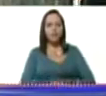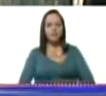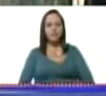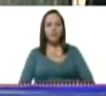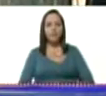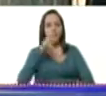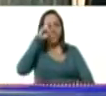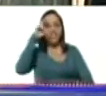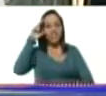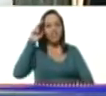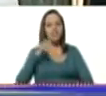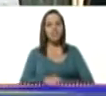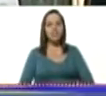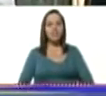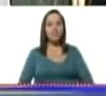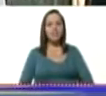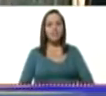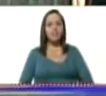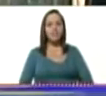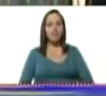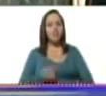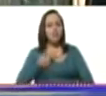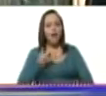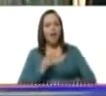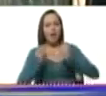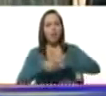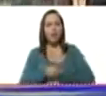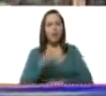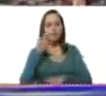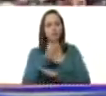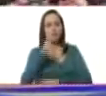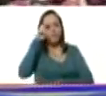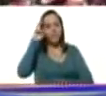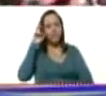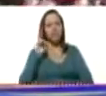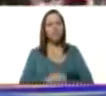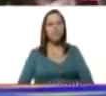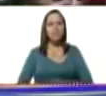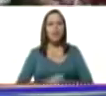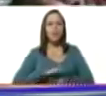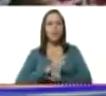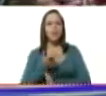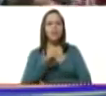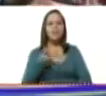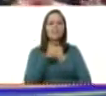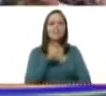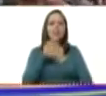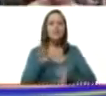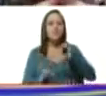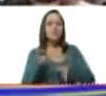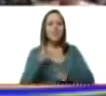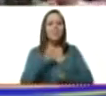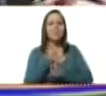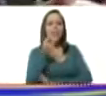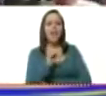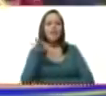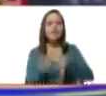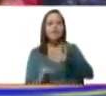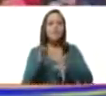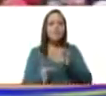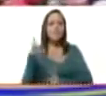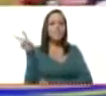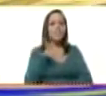Y estoy de acuerdo con ustedes que hayan ido a la Fiscalía, porque hay que pedir justicia. Tiene que haber justicia en